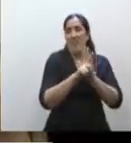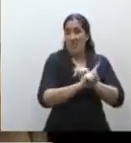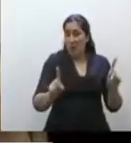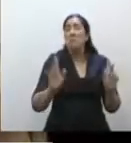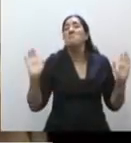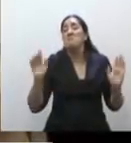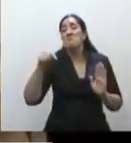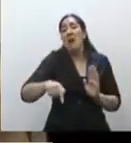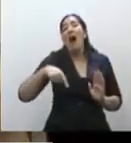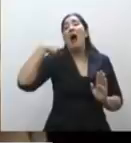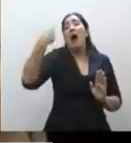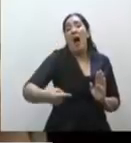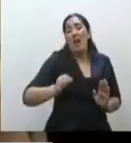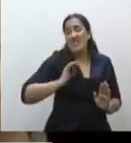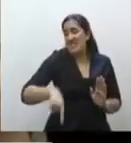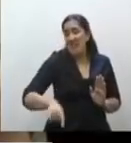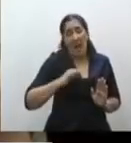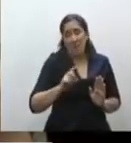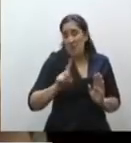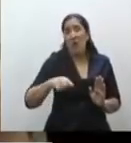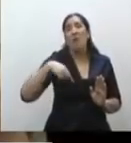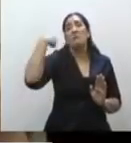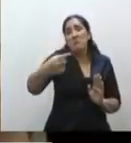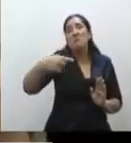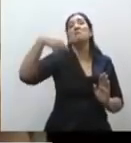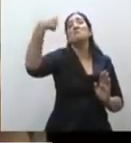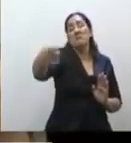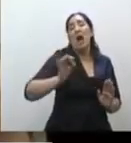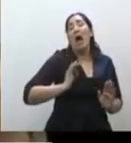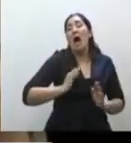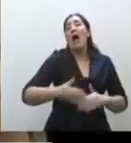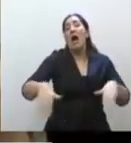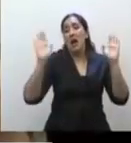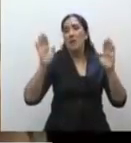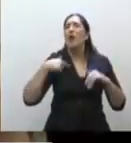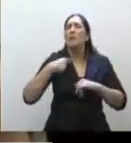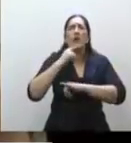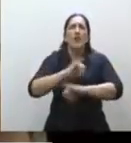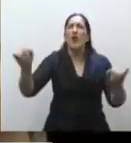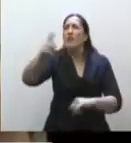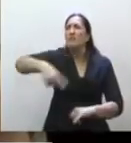será el año que viene o el otro, pero quiero también decirle a todas esas jóvenes